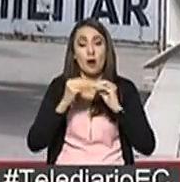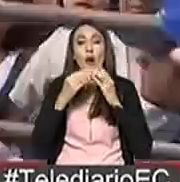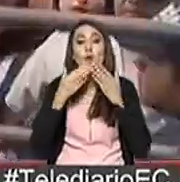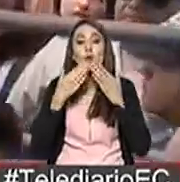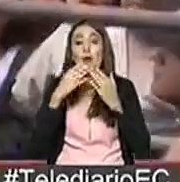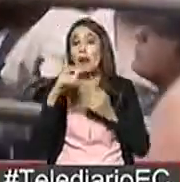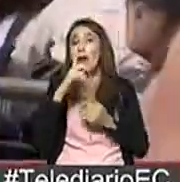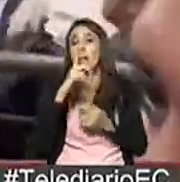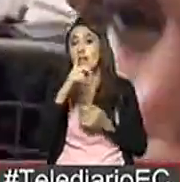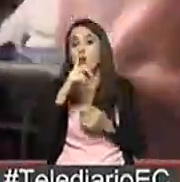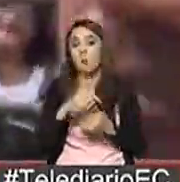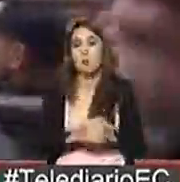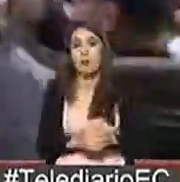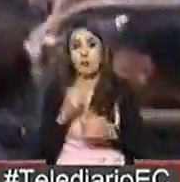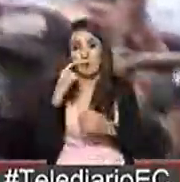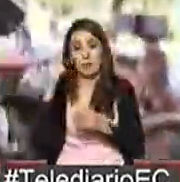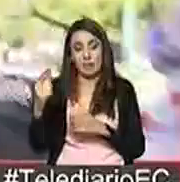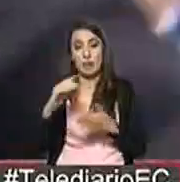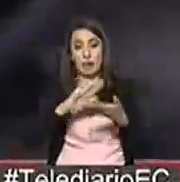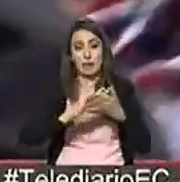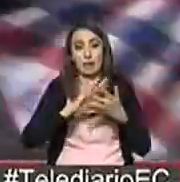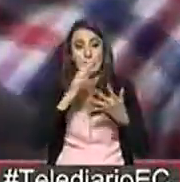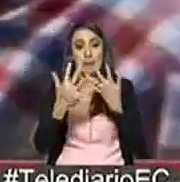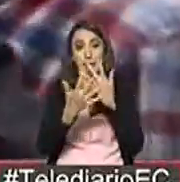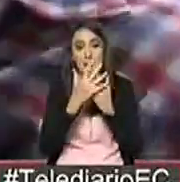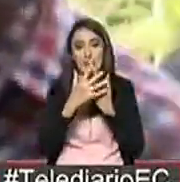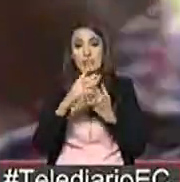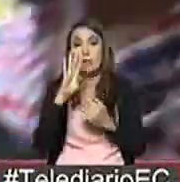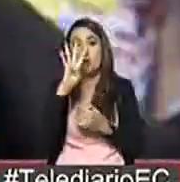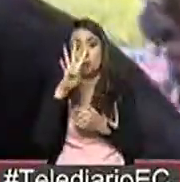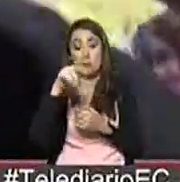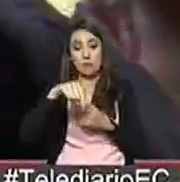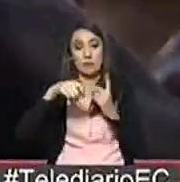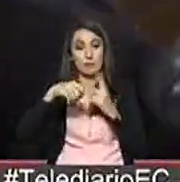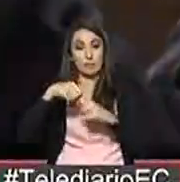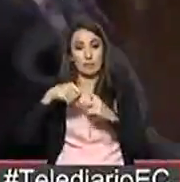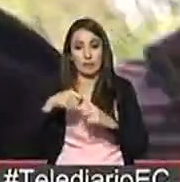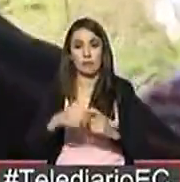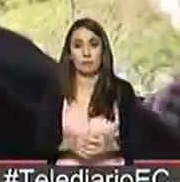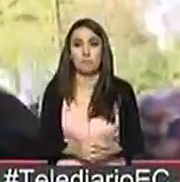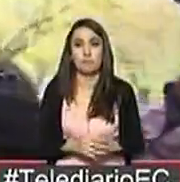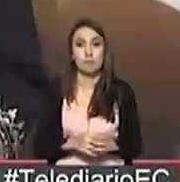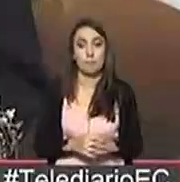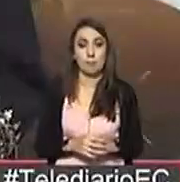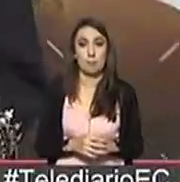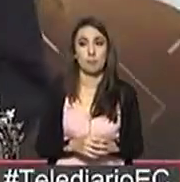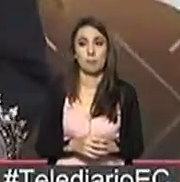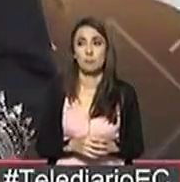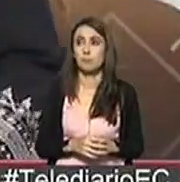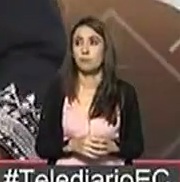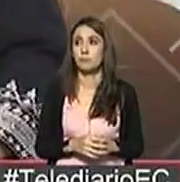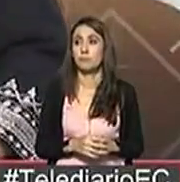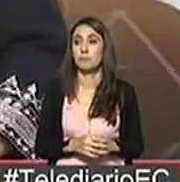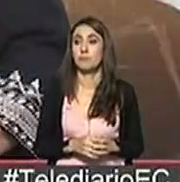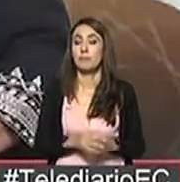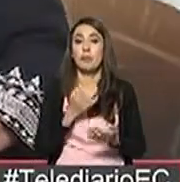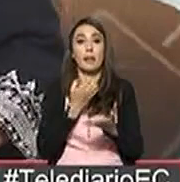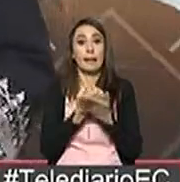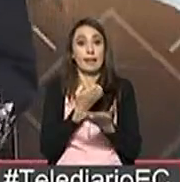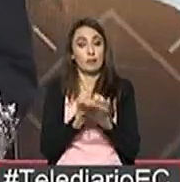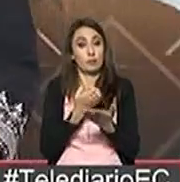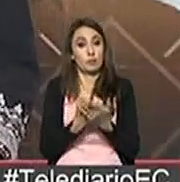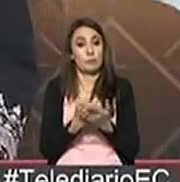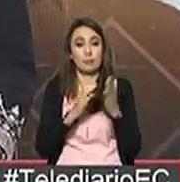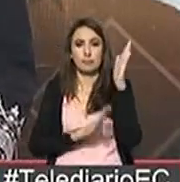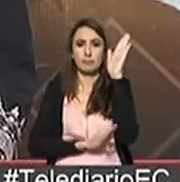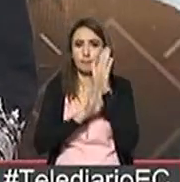Tacunga y Hernández en la cárcel 4 en el norte de Quito. Olga Velasco, Medios Públicos. La economía nacional